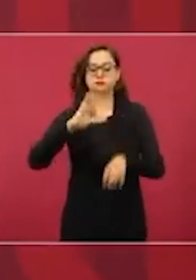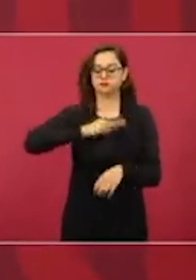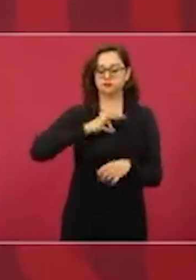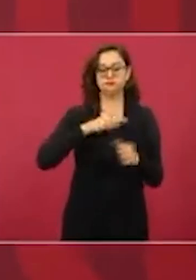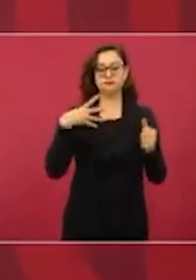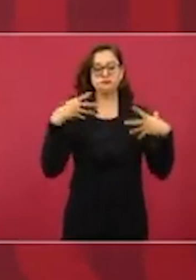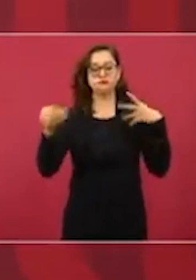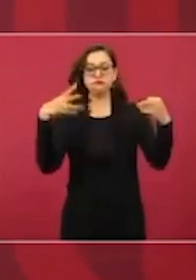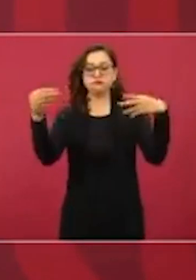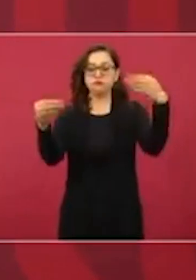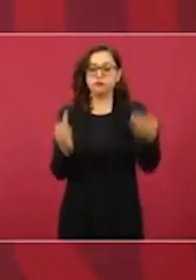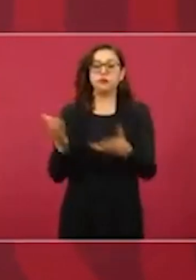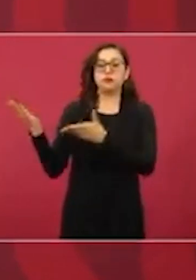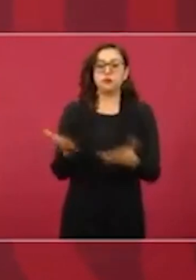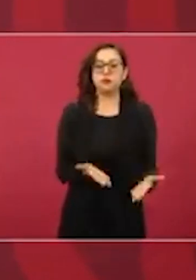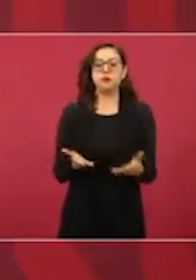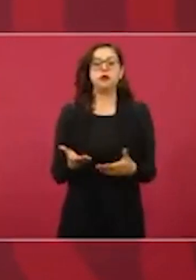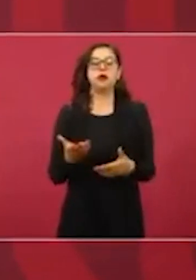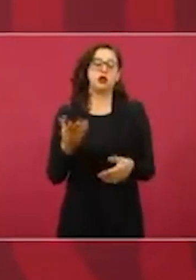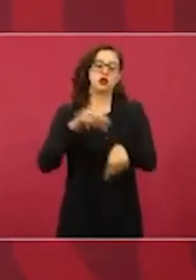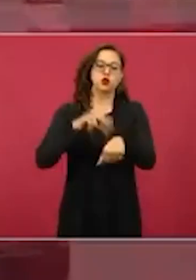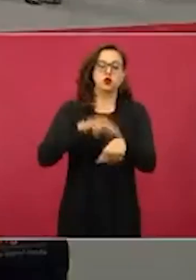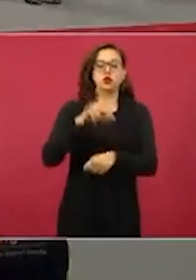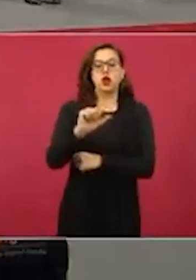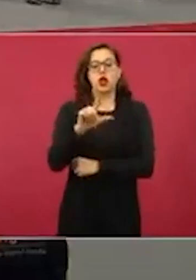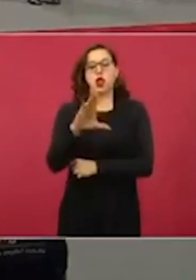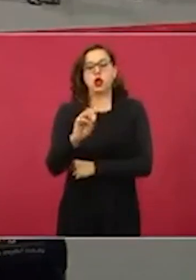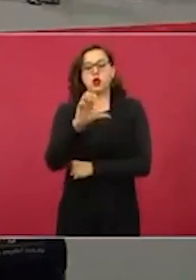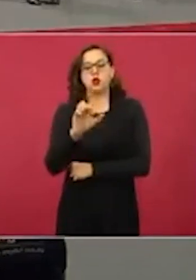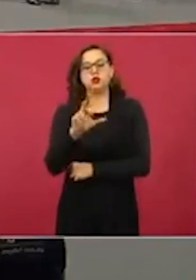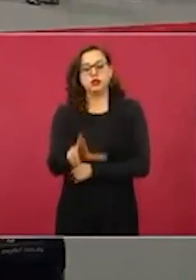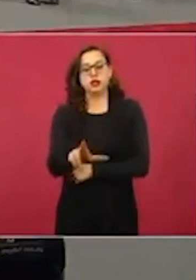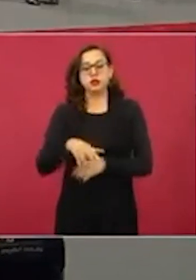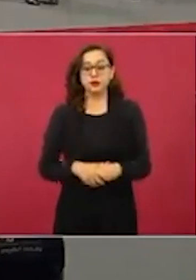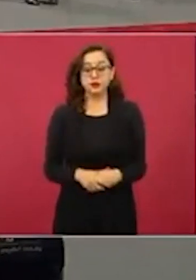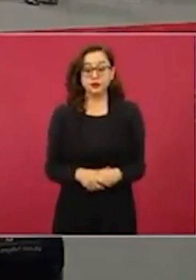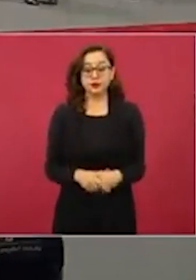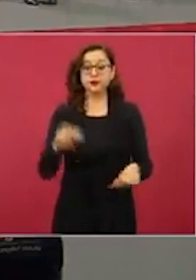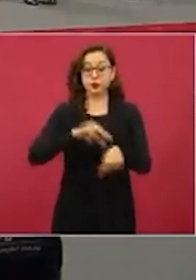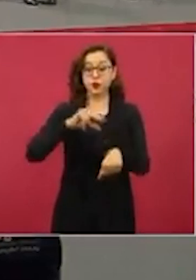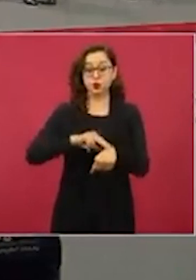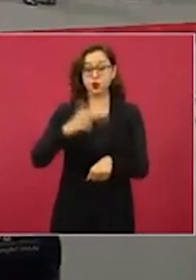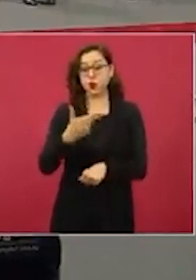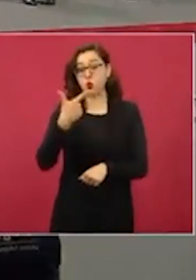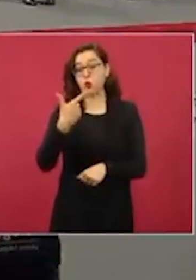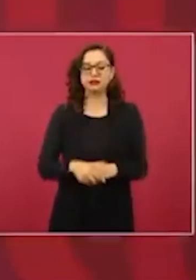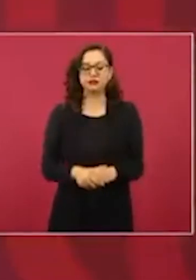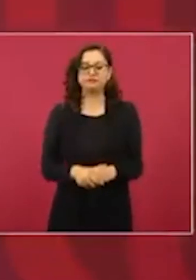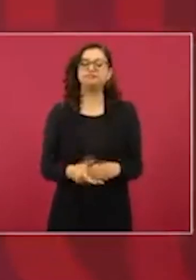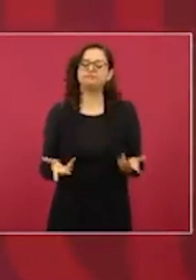Hugo no está ahora porque se siente un poco mal.